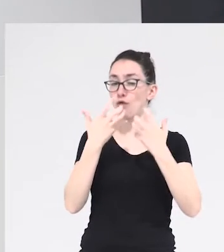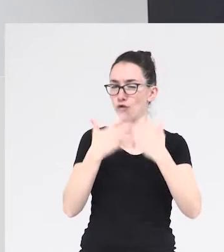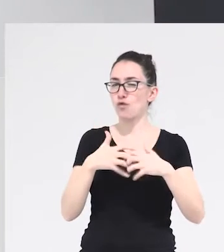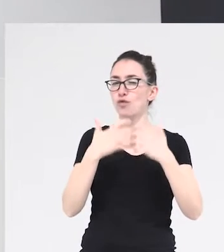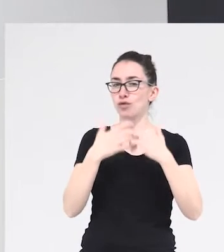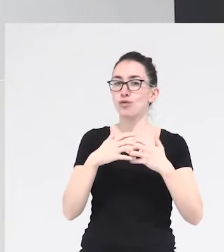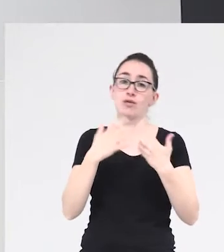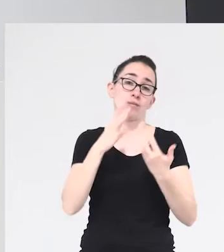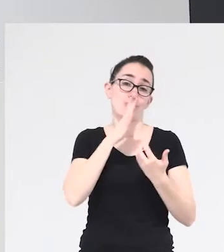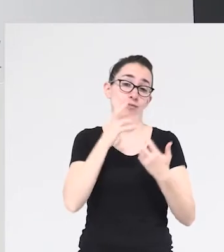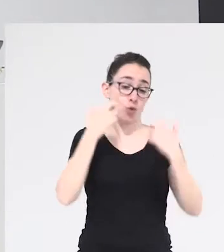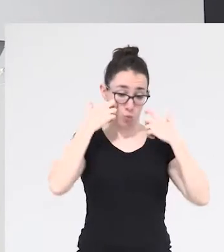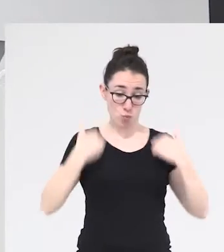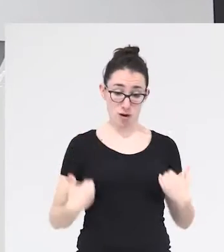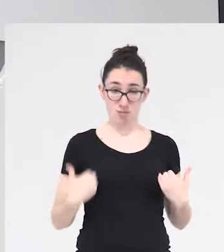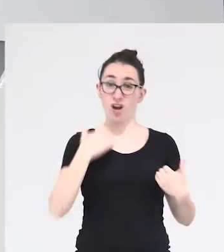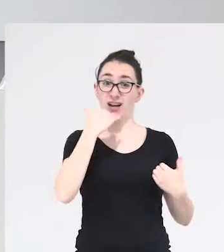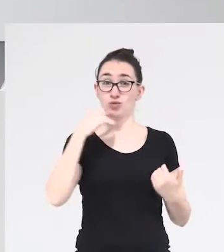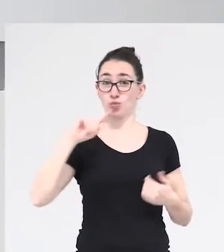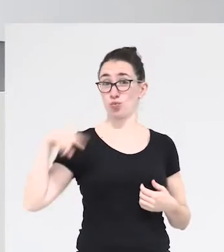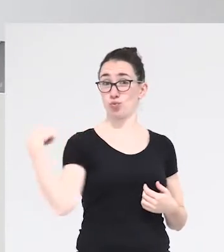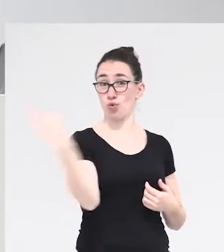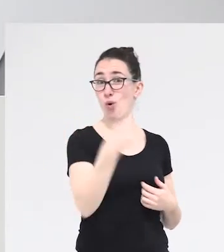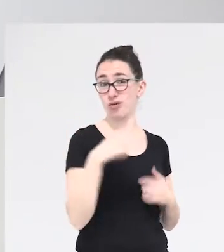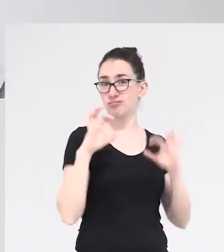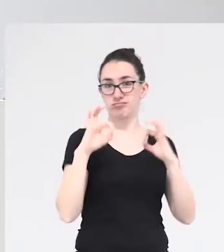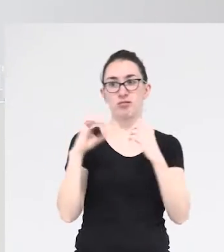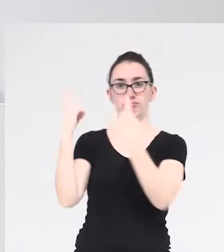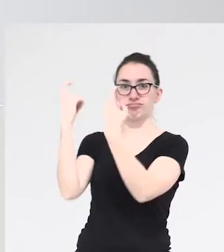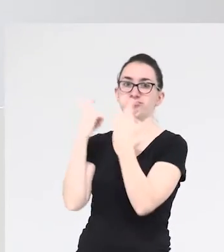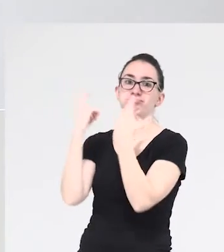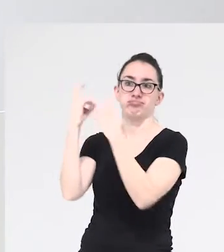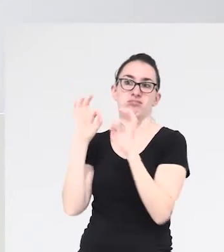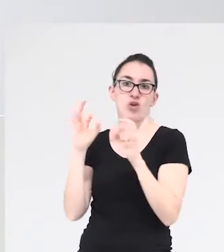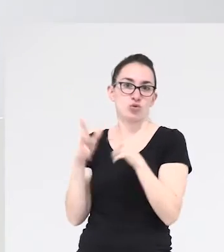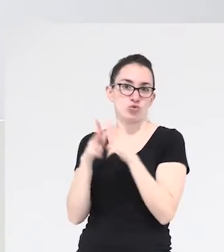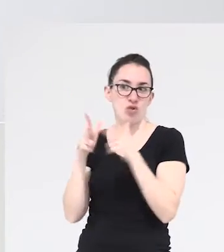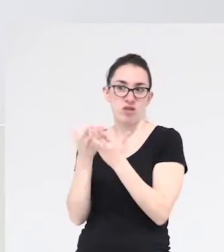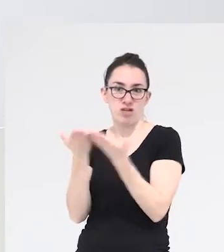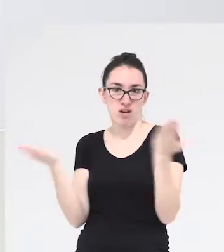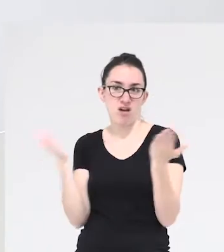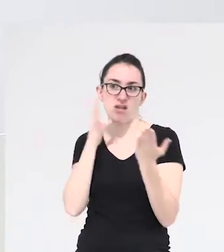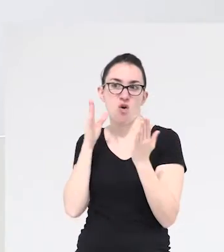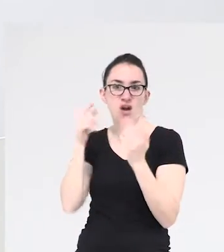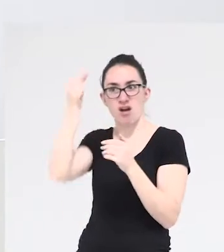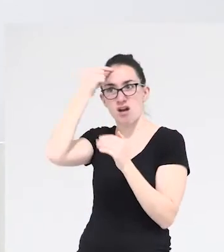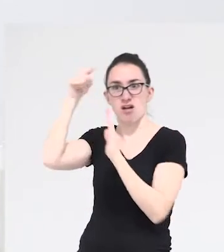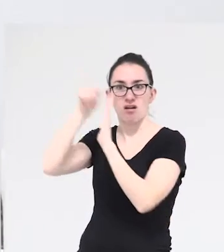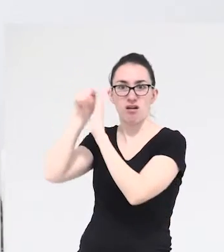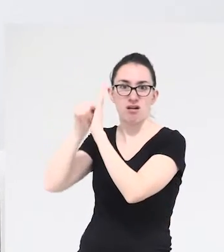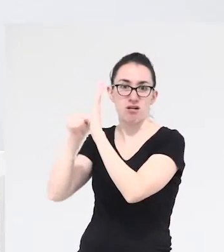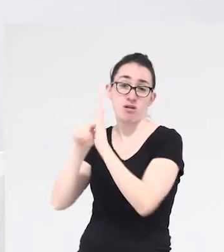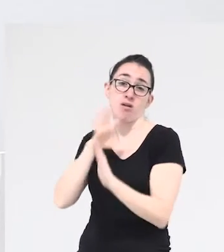las corporalidades que hemos sido educadas en estas sociedades con todos estos parámetros, productos